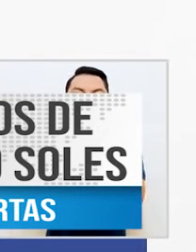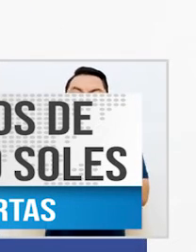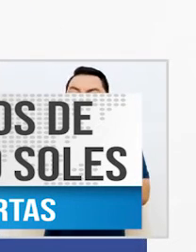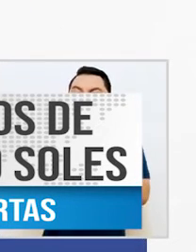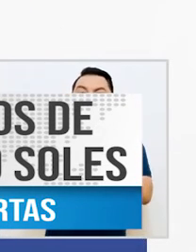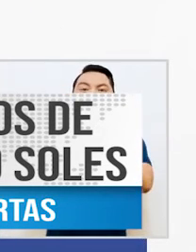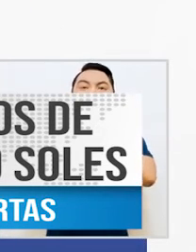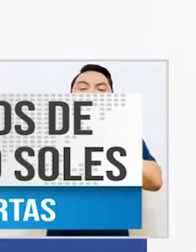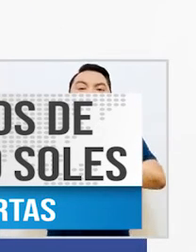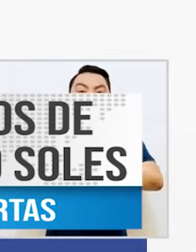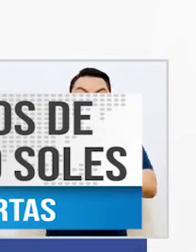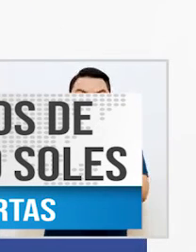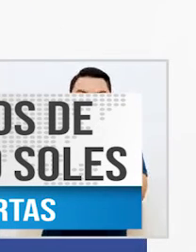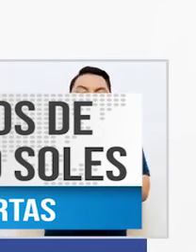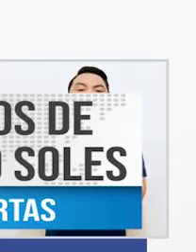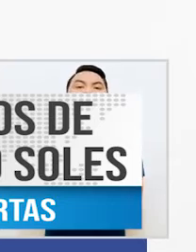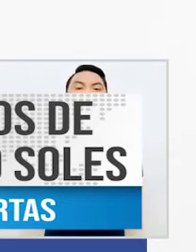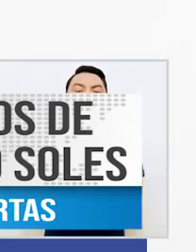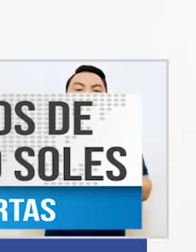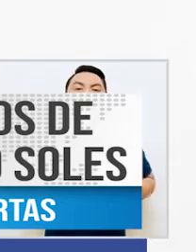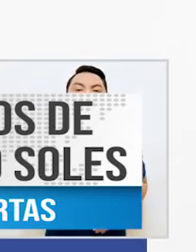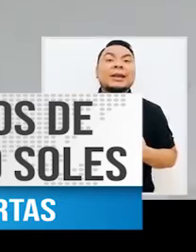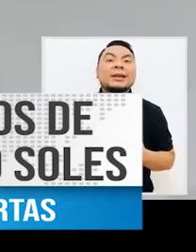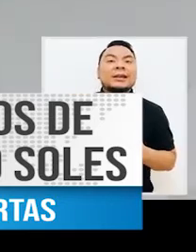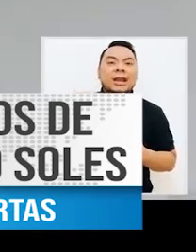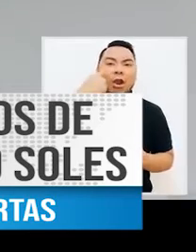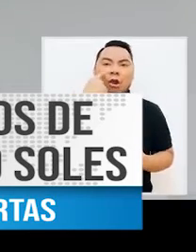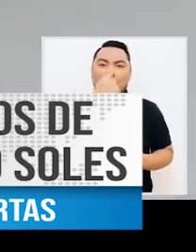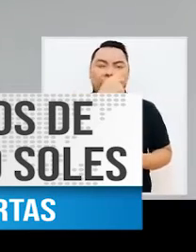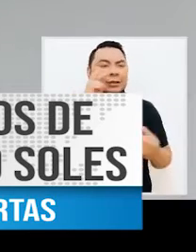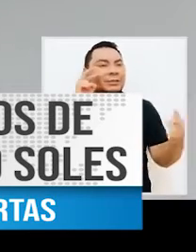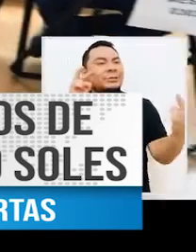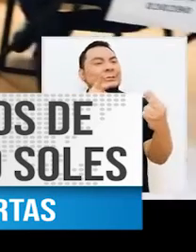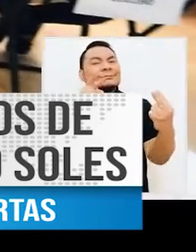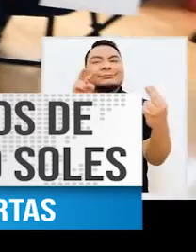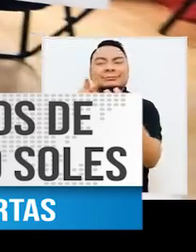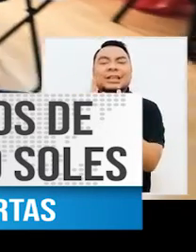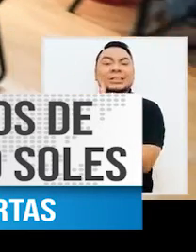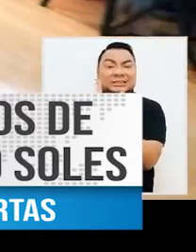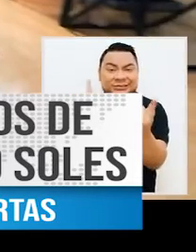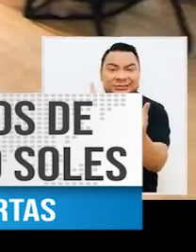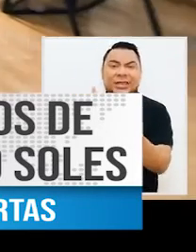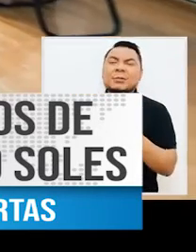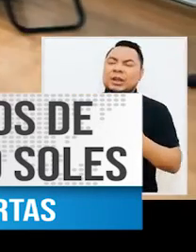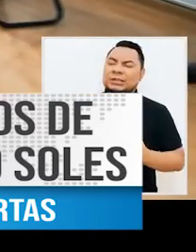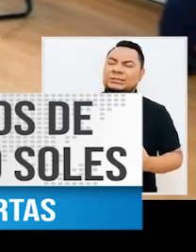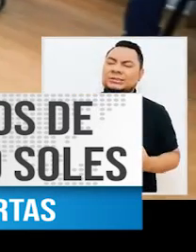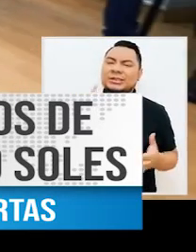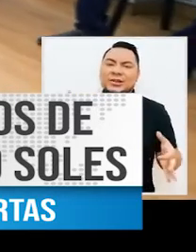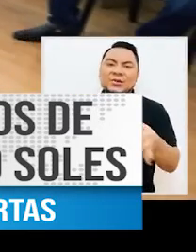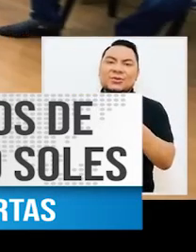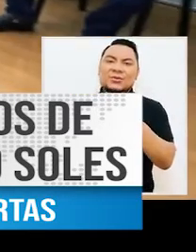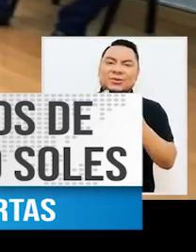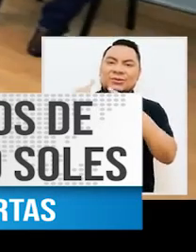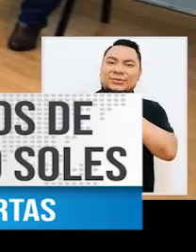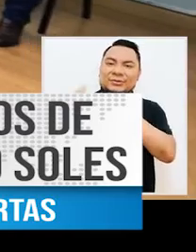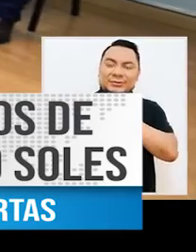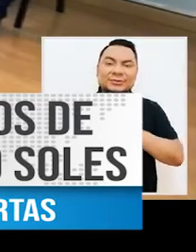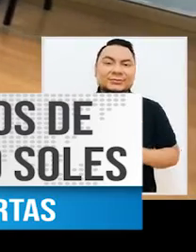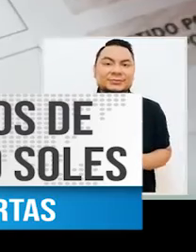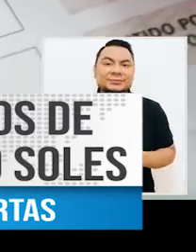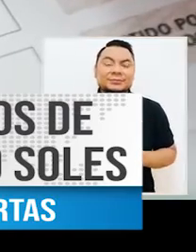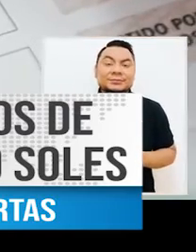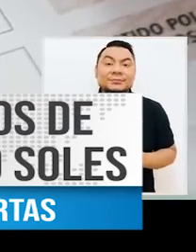que tienen que indicar los datos correspondientes a la modalidad de cobro de la compensación que elijan. Para verificar su